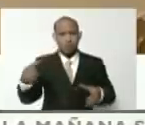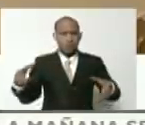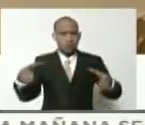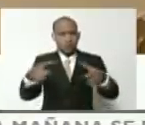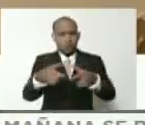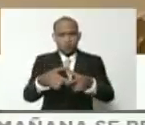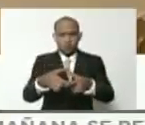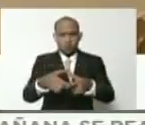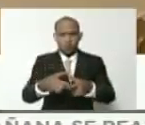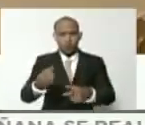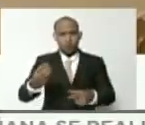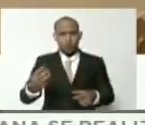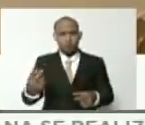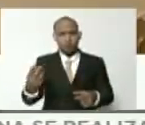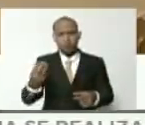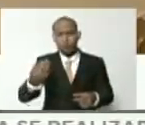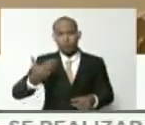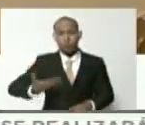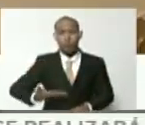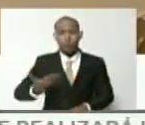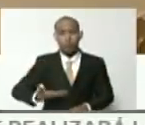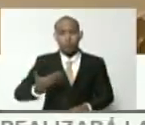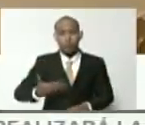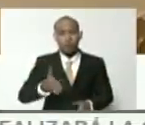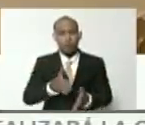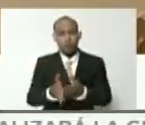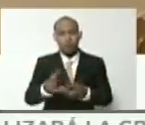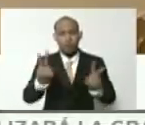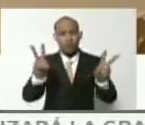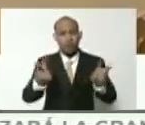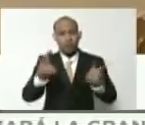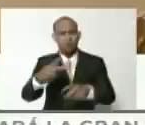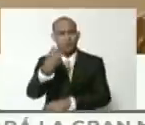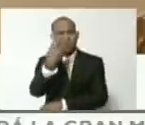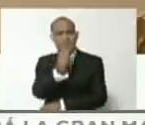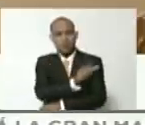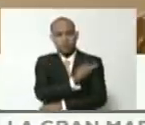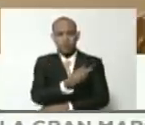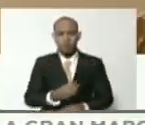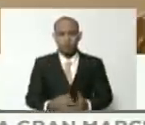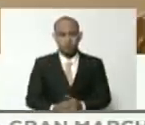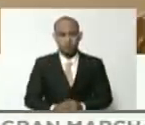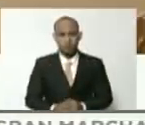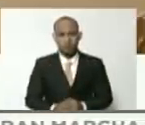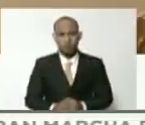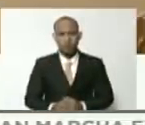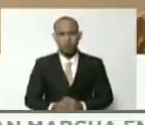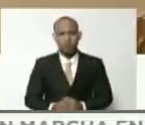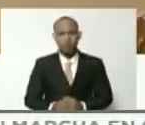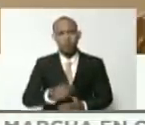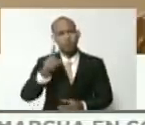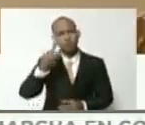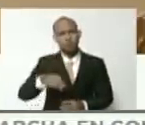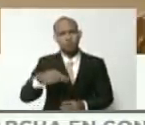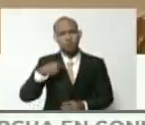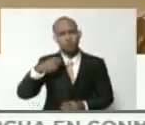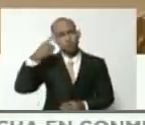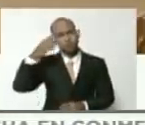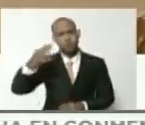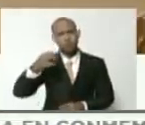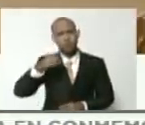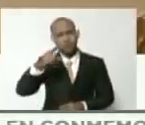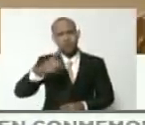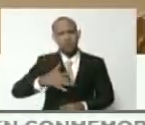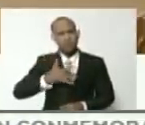muy interesante sobre el tema de la vacunación, y yo creo que es en este